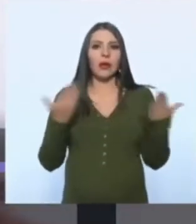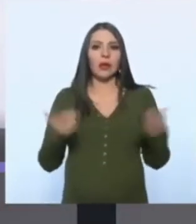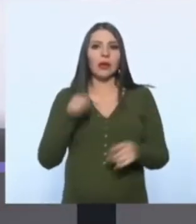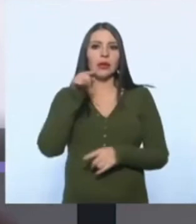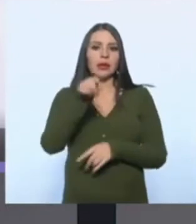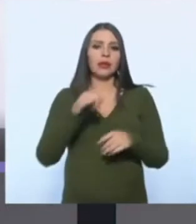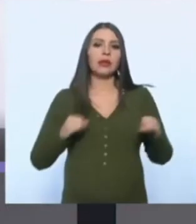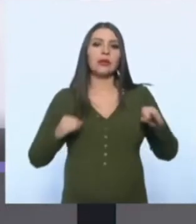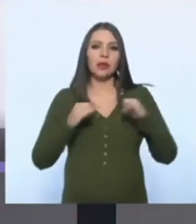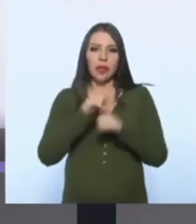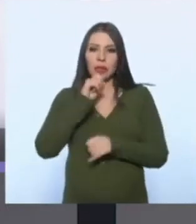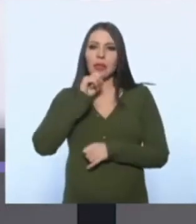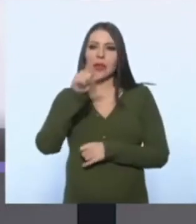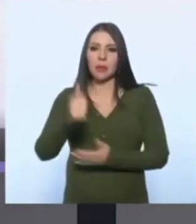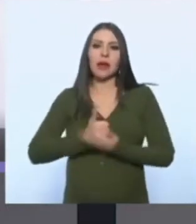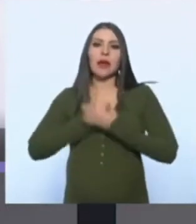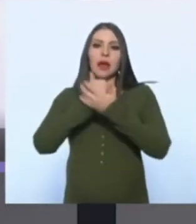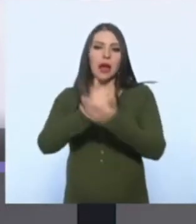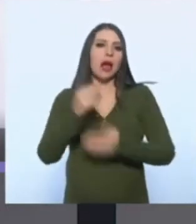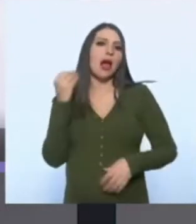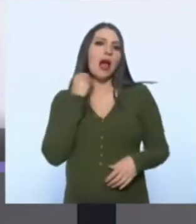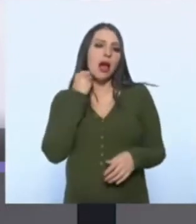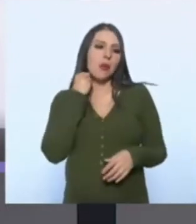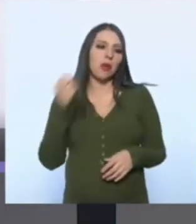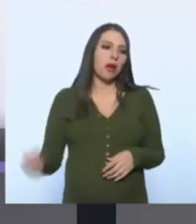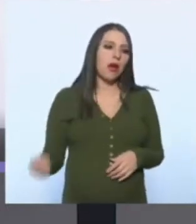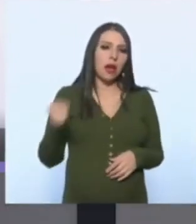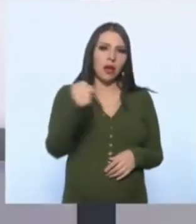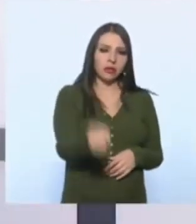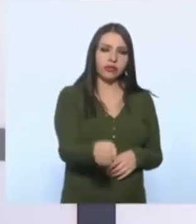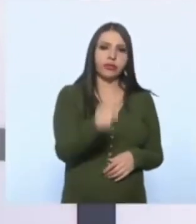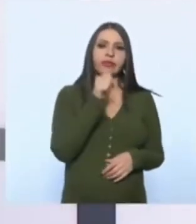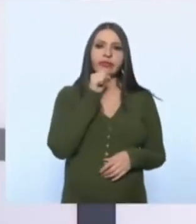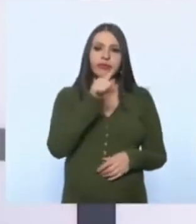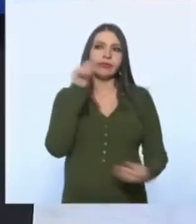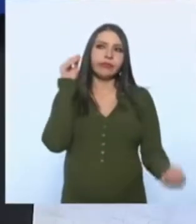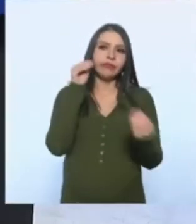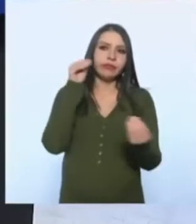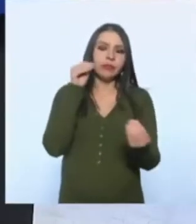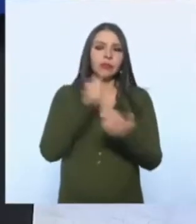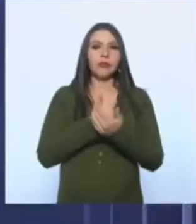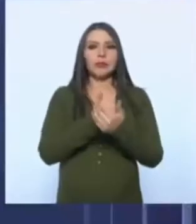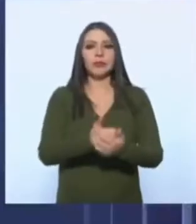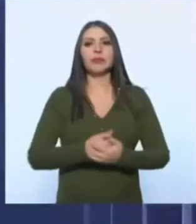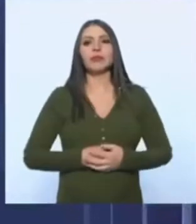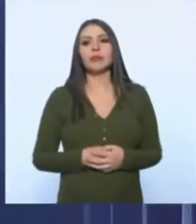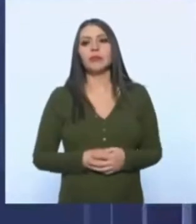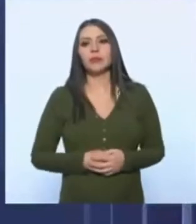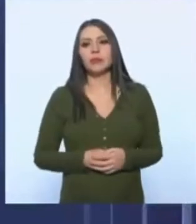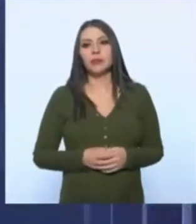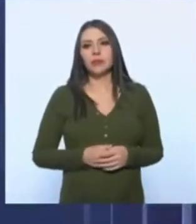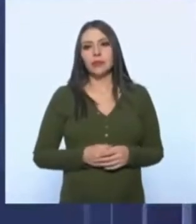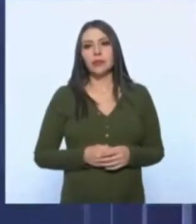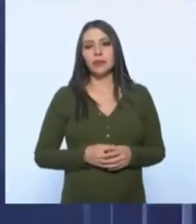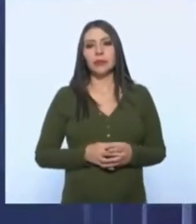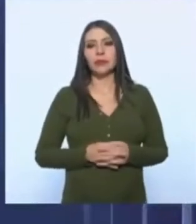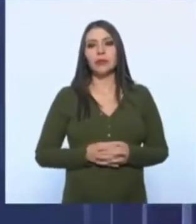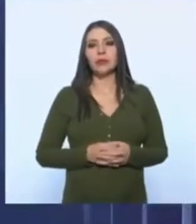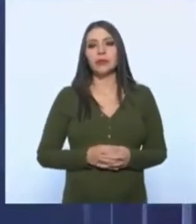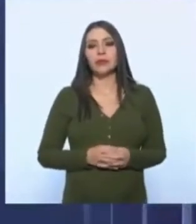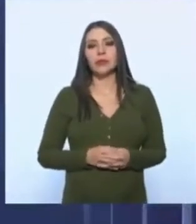es que su caso también sea llevado por un abogado y que pelee su... ¿Sí? Bueno, lo cierto es que hay cierto rezago por lo que me estás